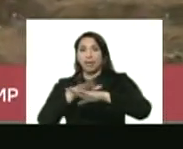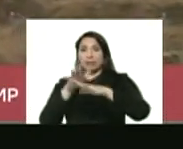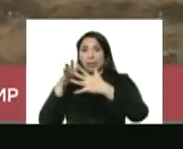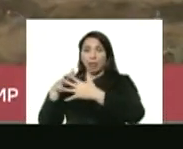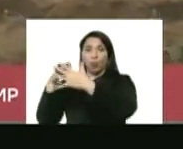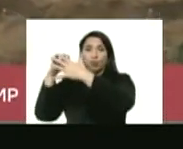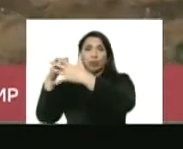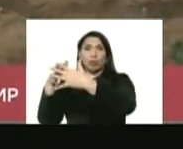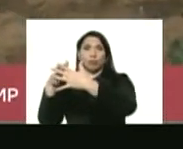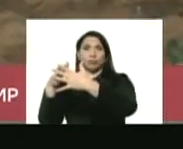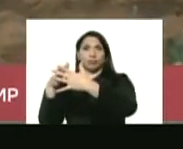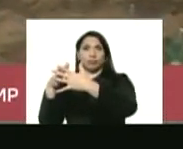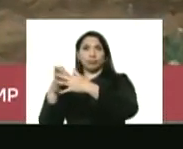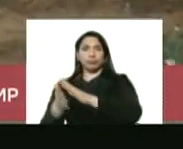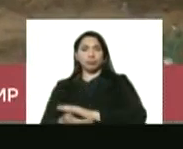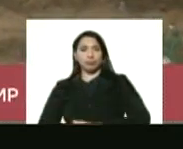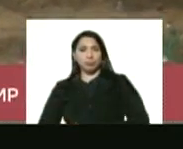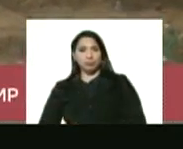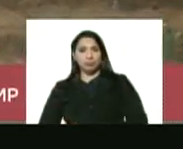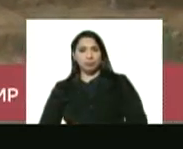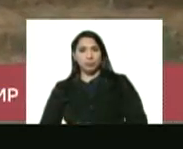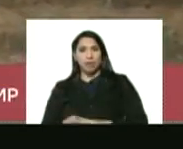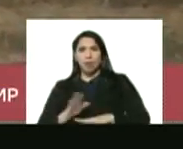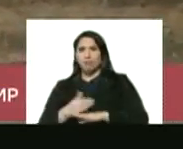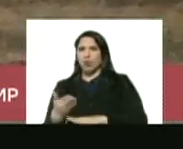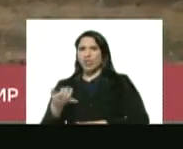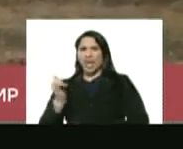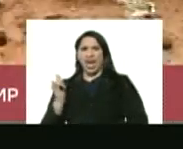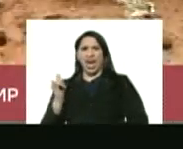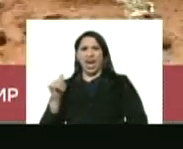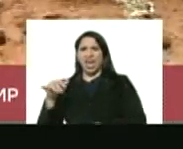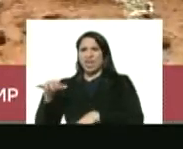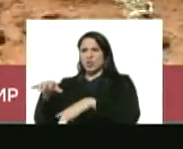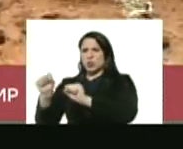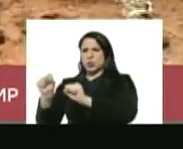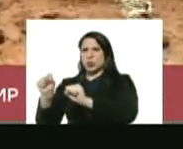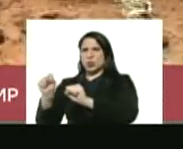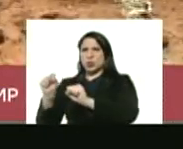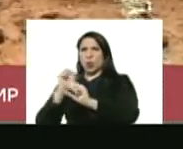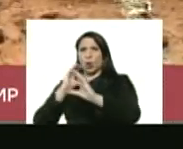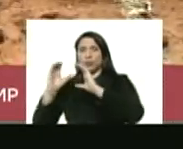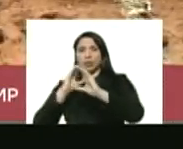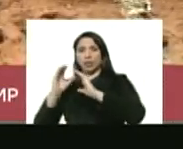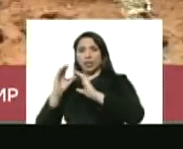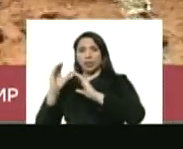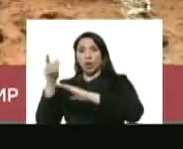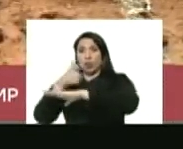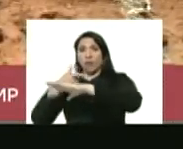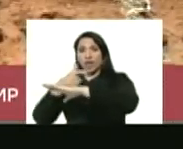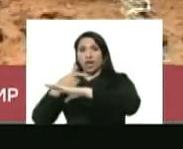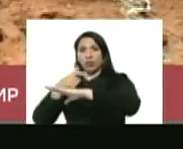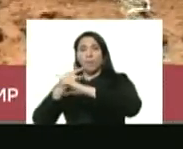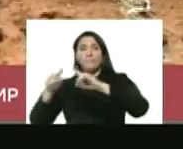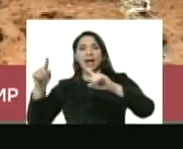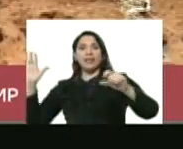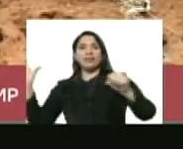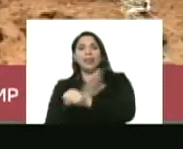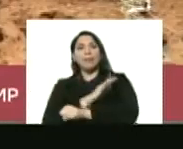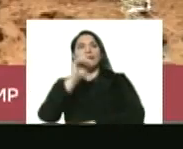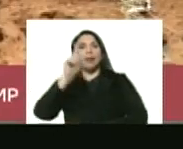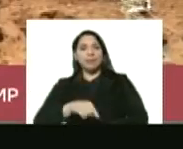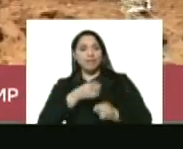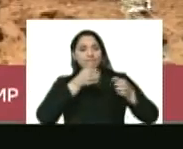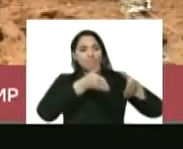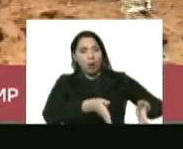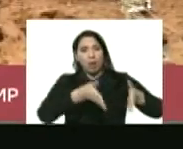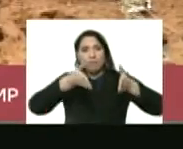Unidos de Norteamérica, porque hay una hegemonía comunicacional de ese gobierno para tapar también las fosas